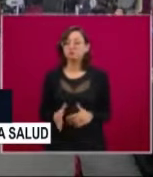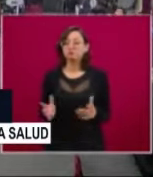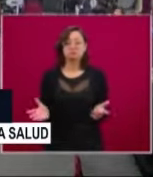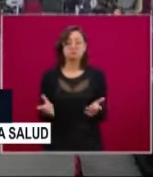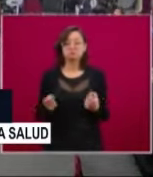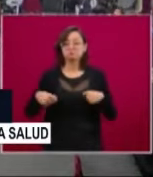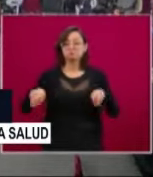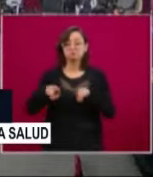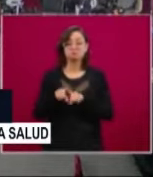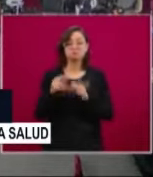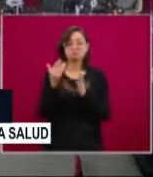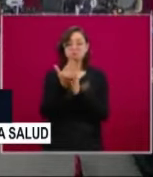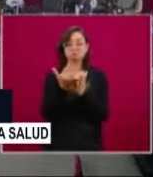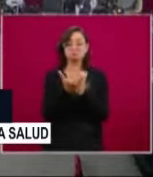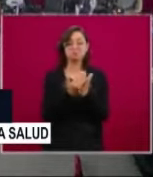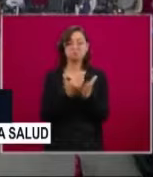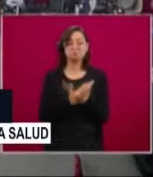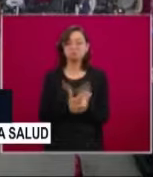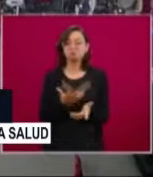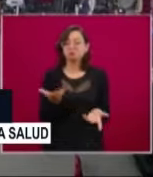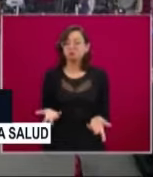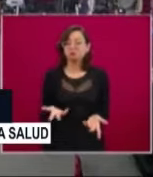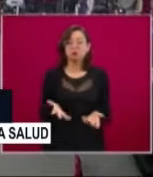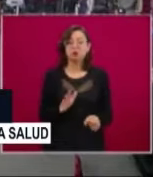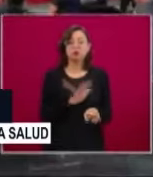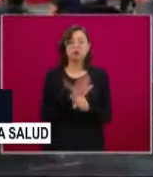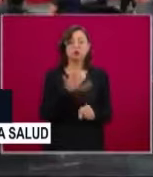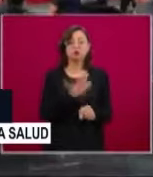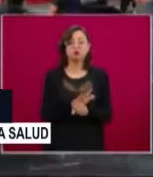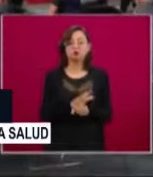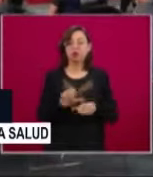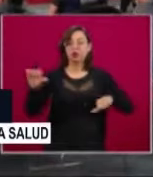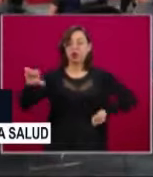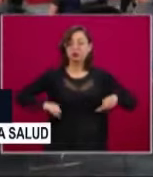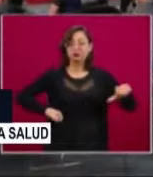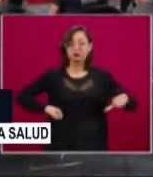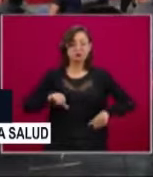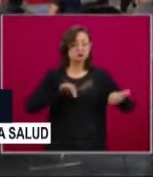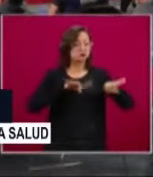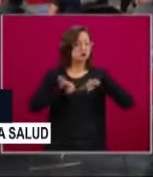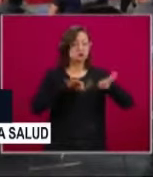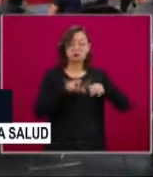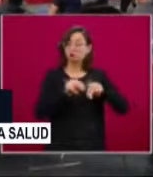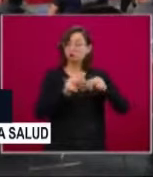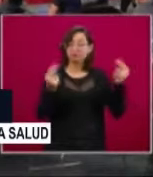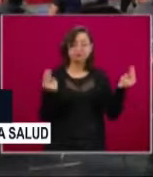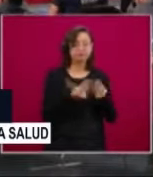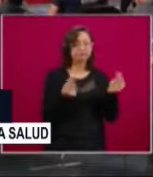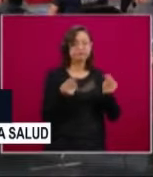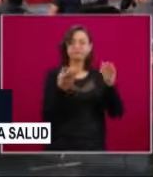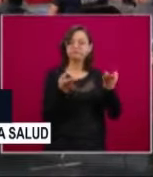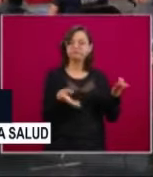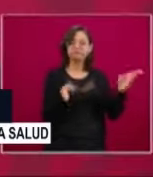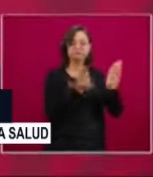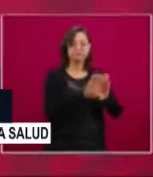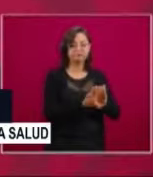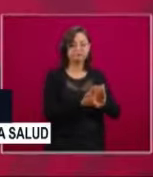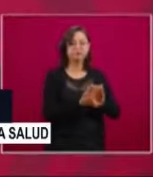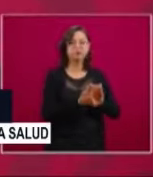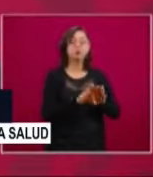el instituto de nutrición el seguro social varios colegas del ámbito científico en la investigación clínica están